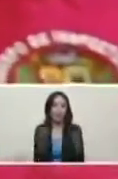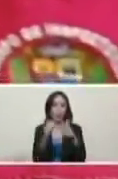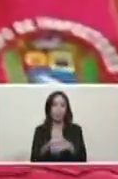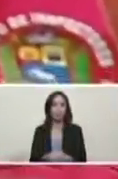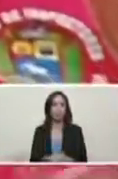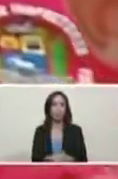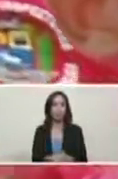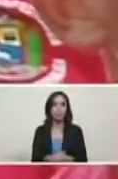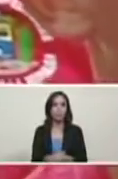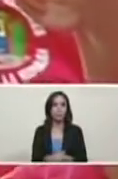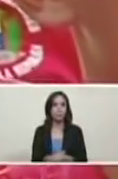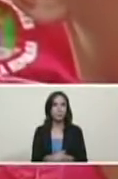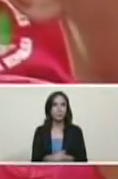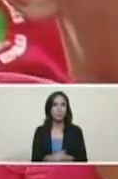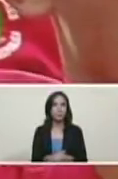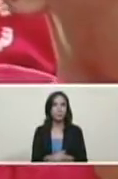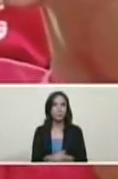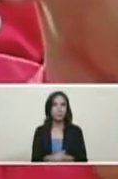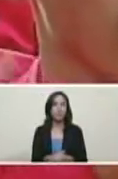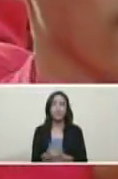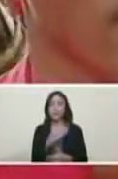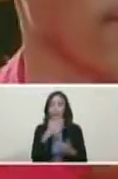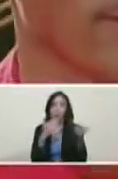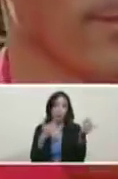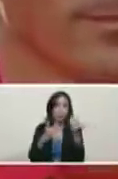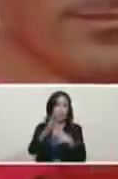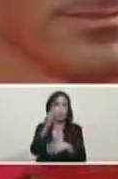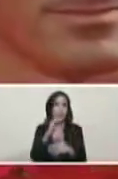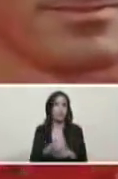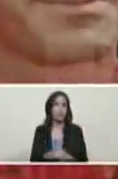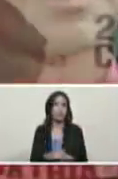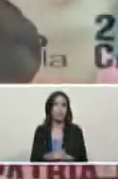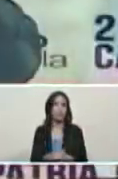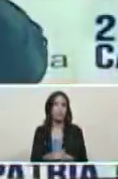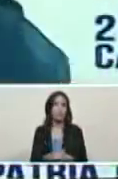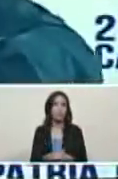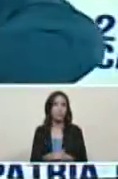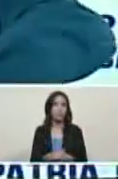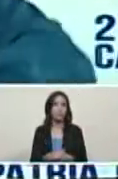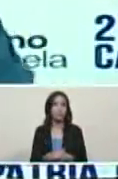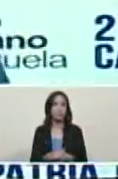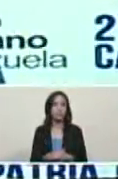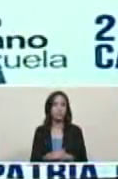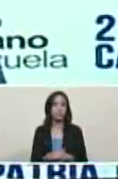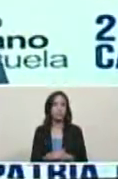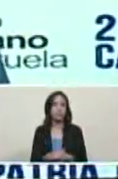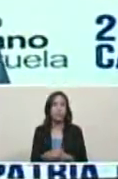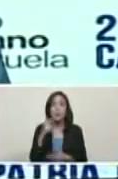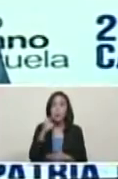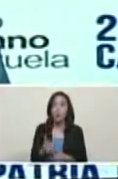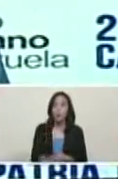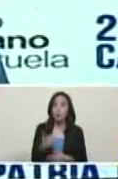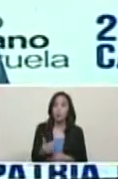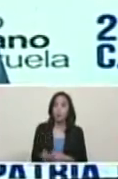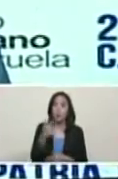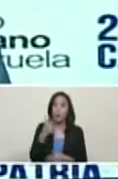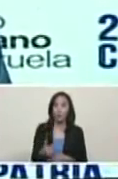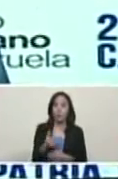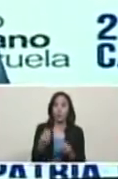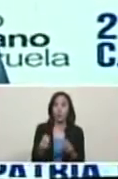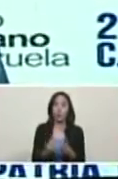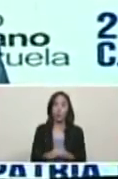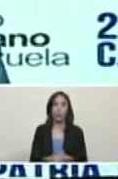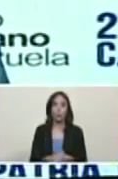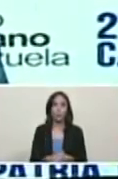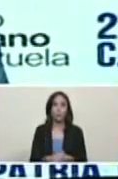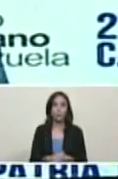pueblo, para continuar, fíjense en esta tarea muy importante que